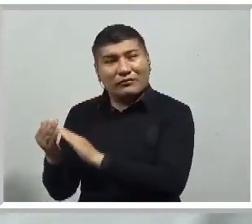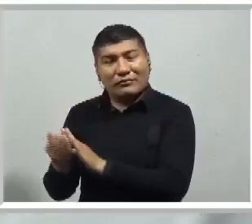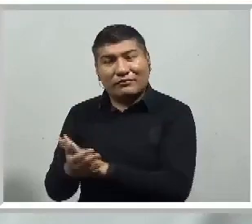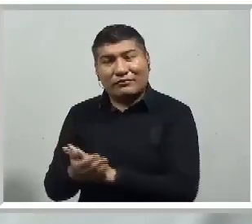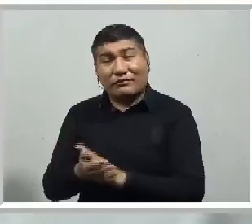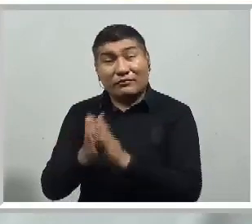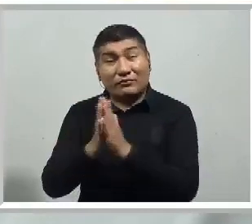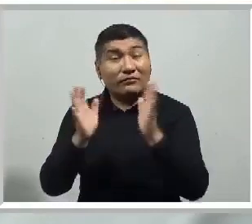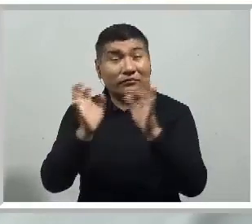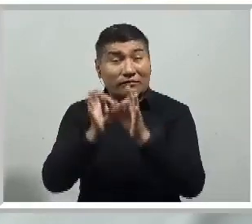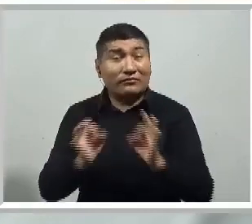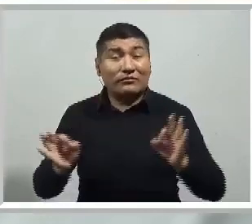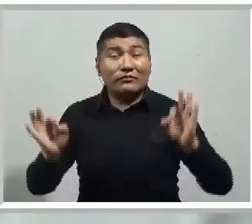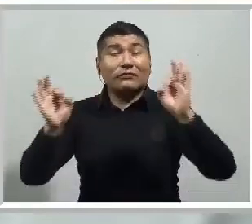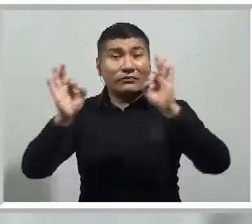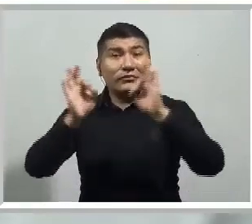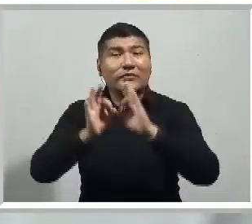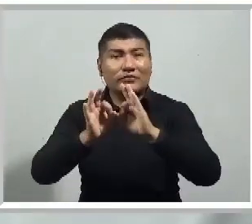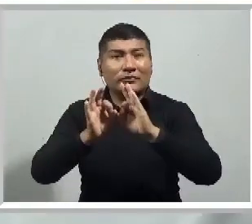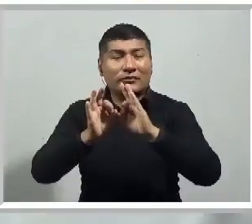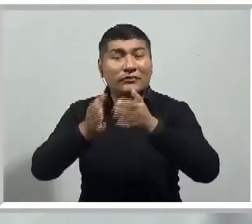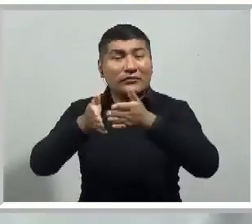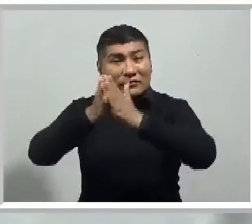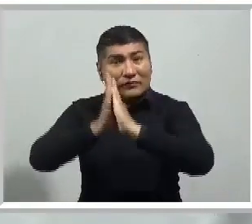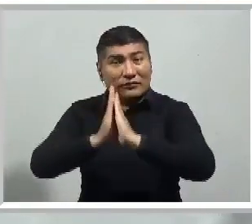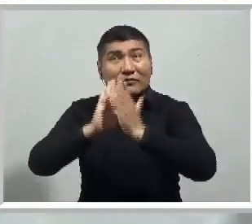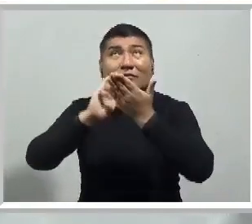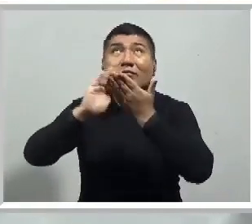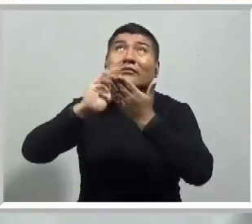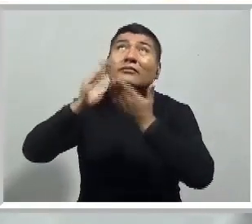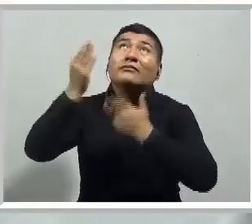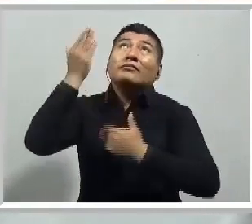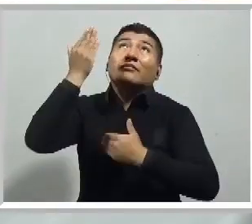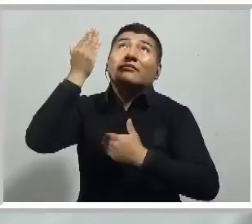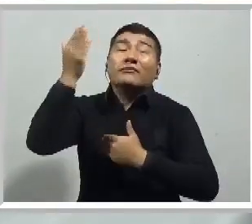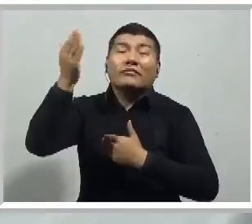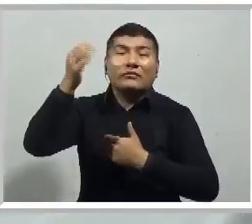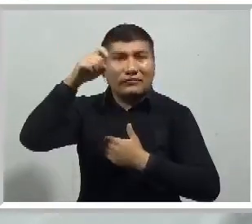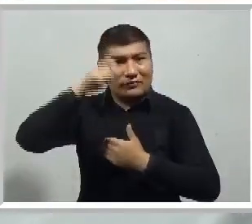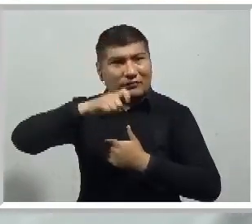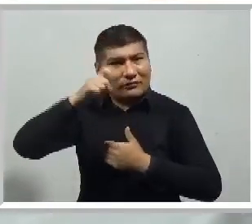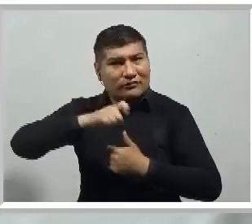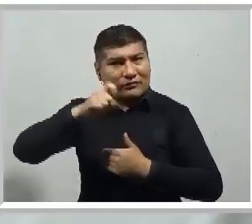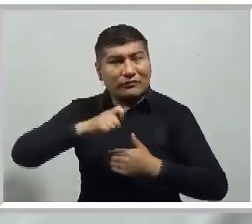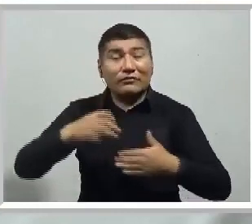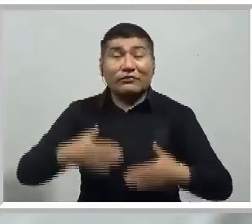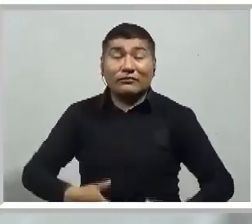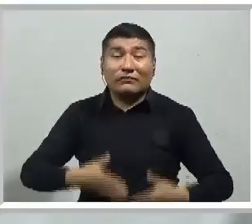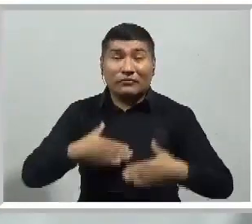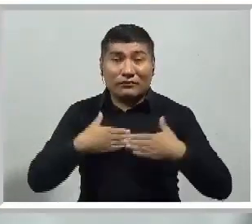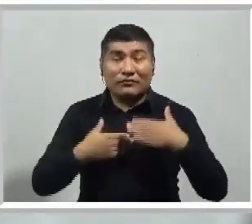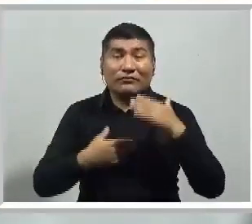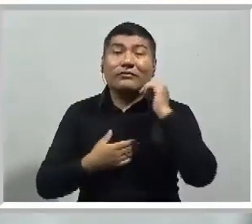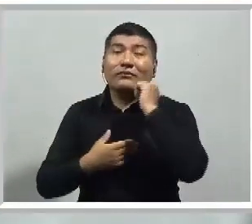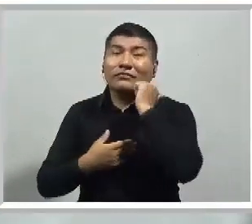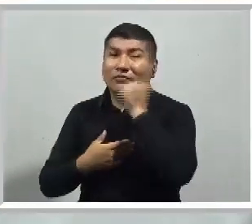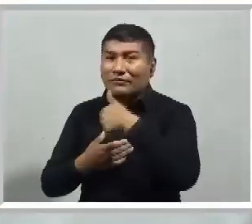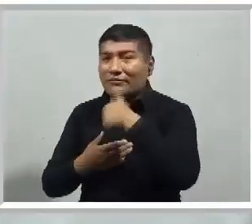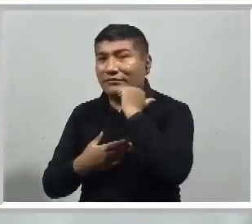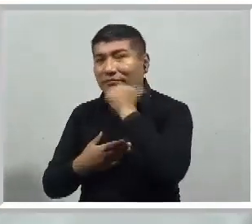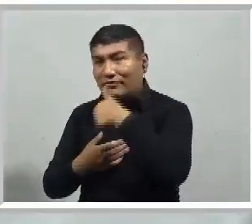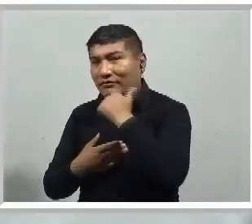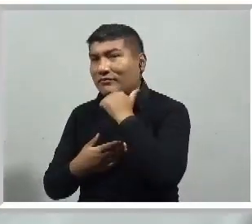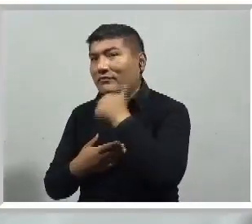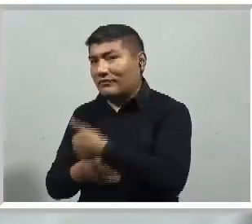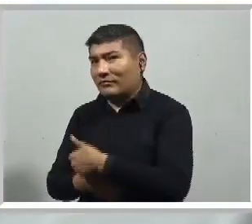Es muy importante pedir perdón y debe ser vivida cada momento.